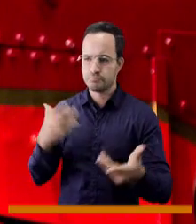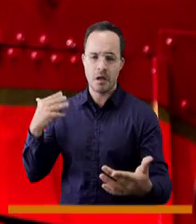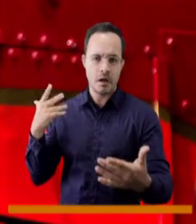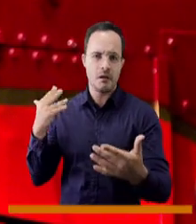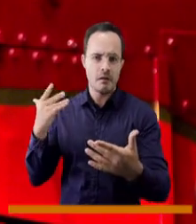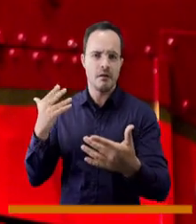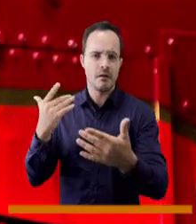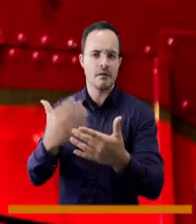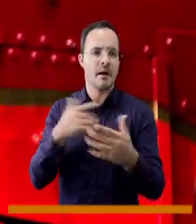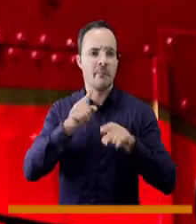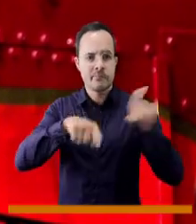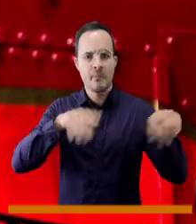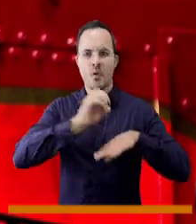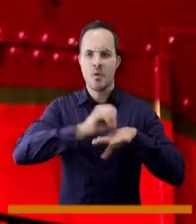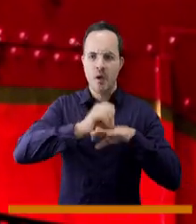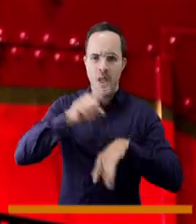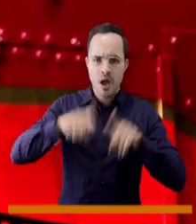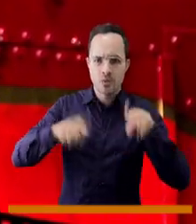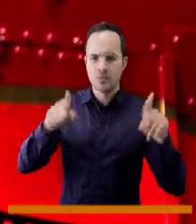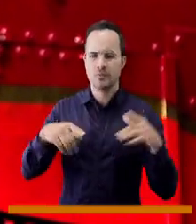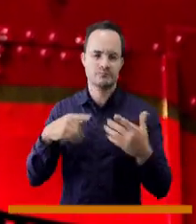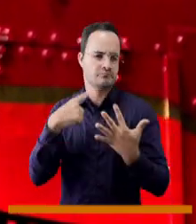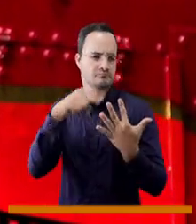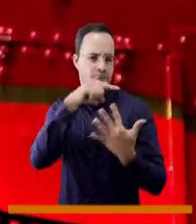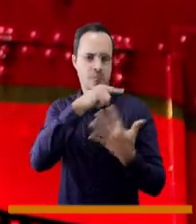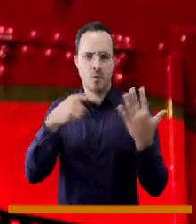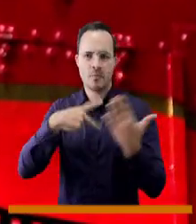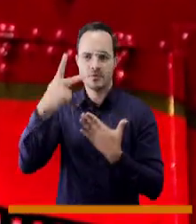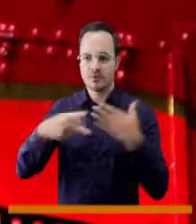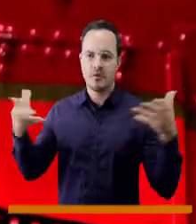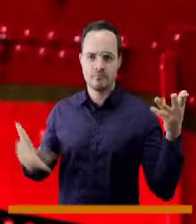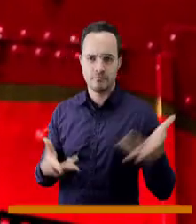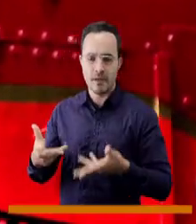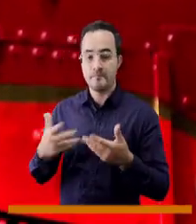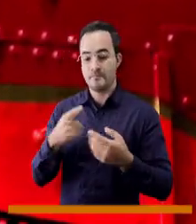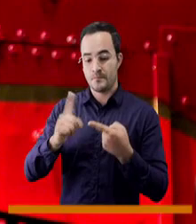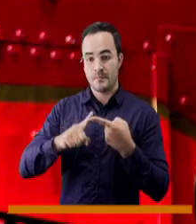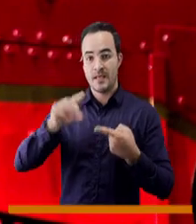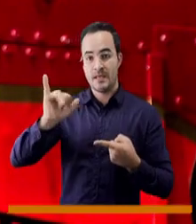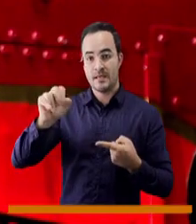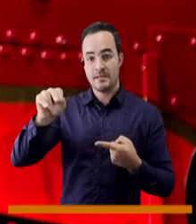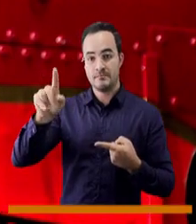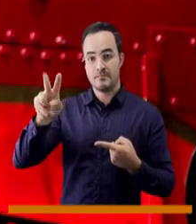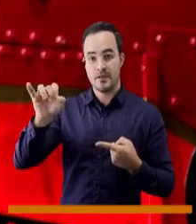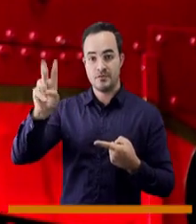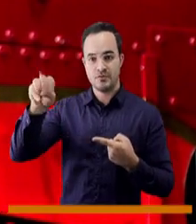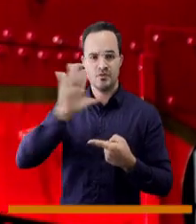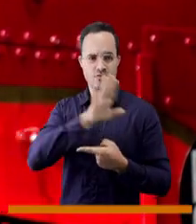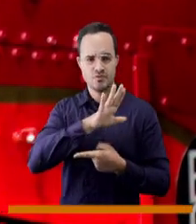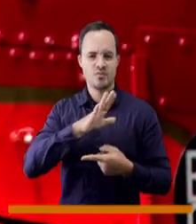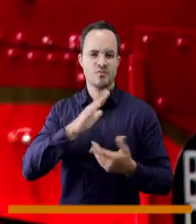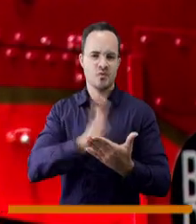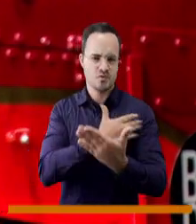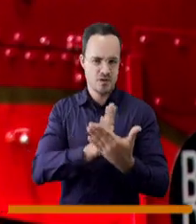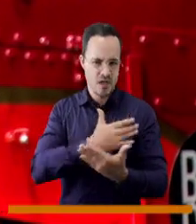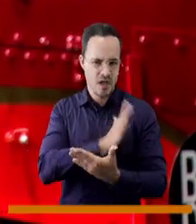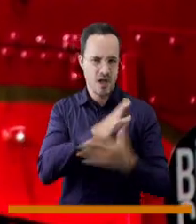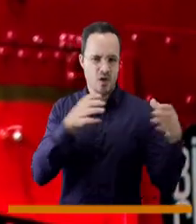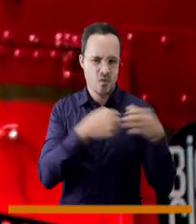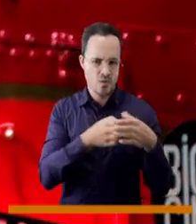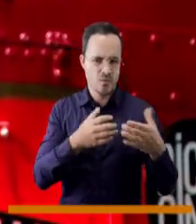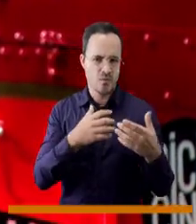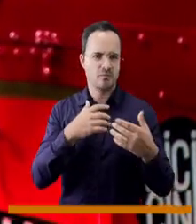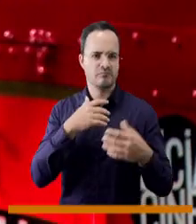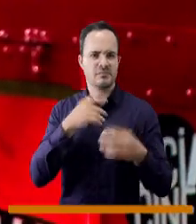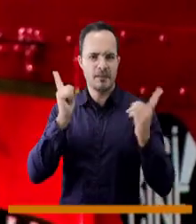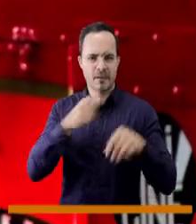varias organizaciones y colectivos, ¿cierto? Pues Invasión, que es un festival de música alternativa y video,